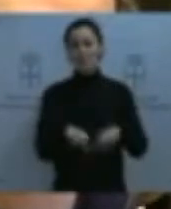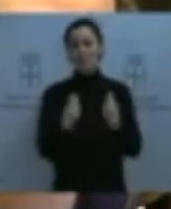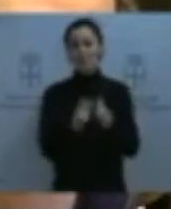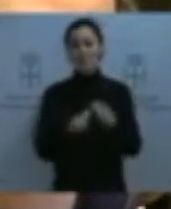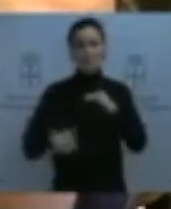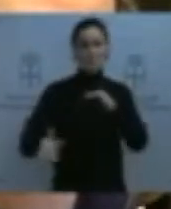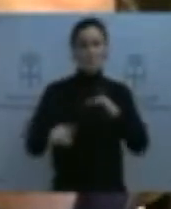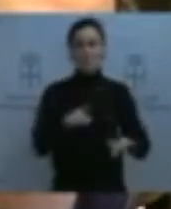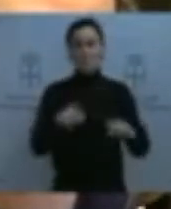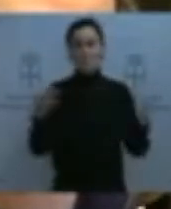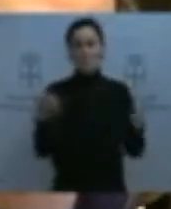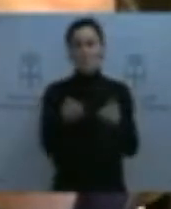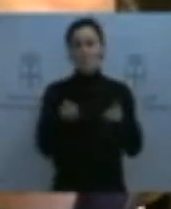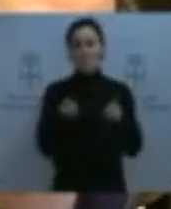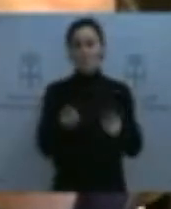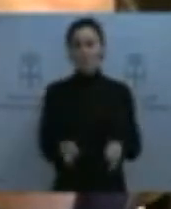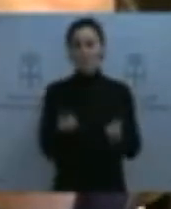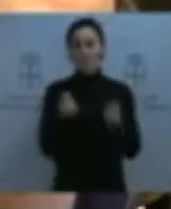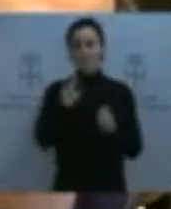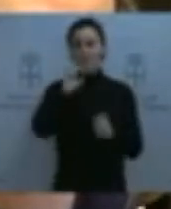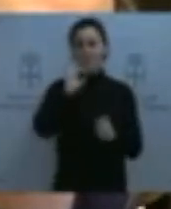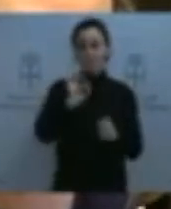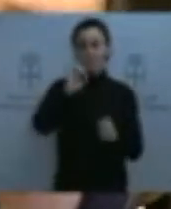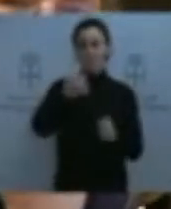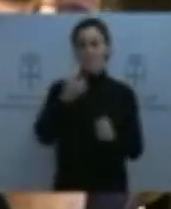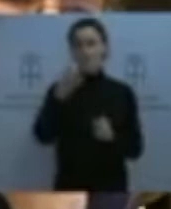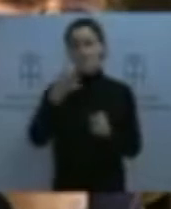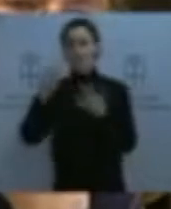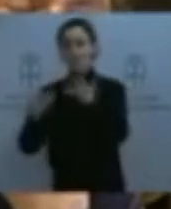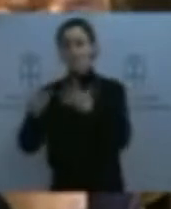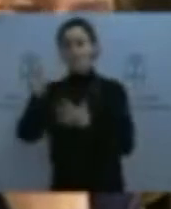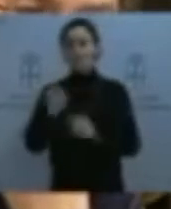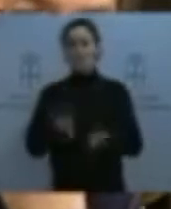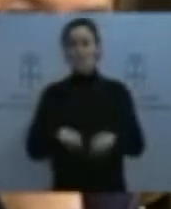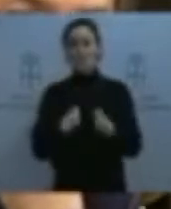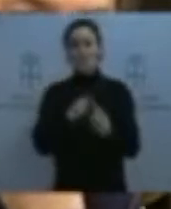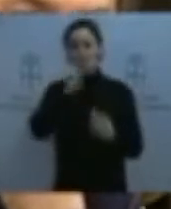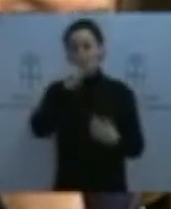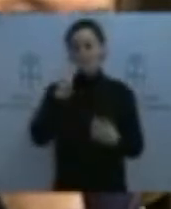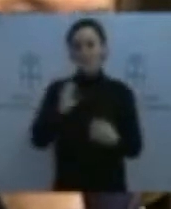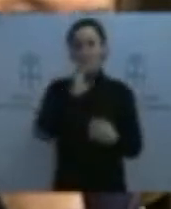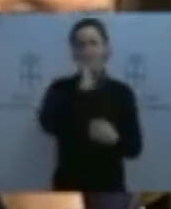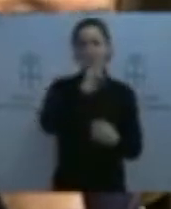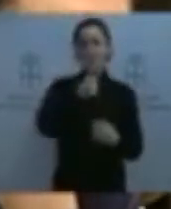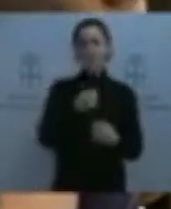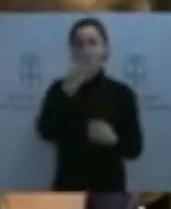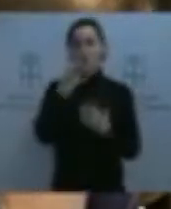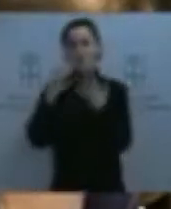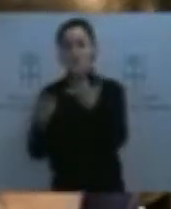encontramos es una ratio de solvencia del 0,48% de la Fundación. Un